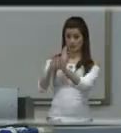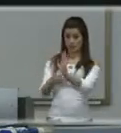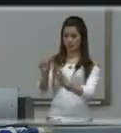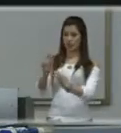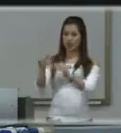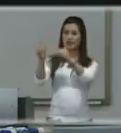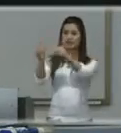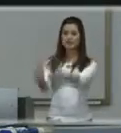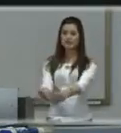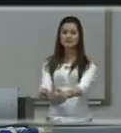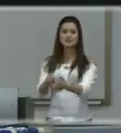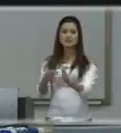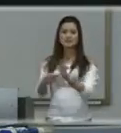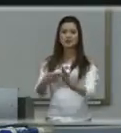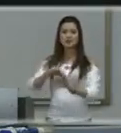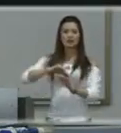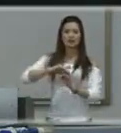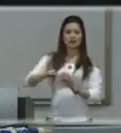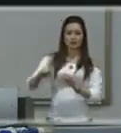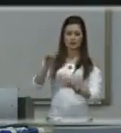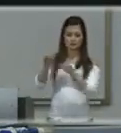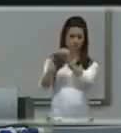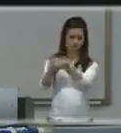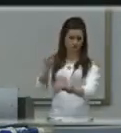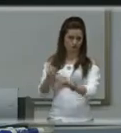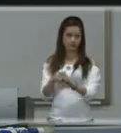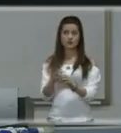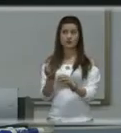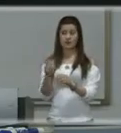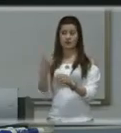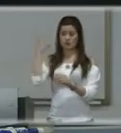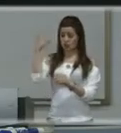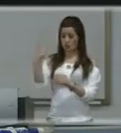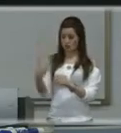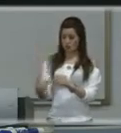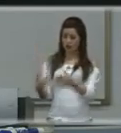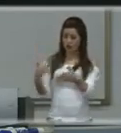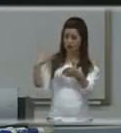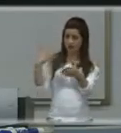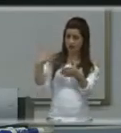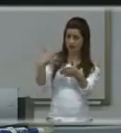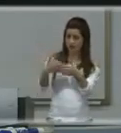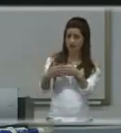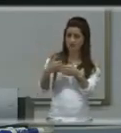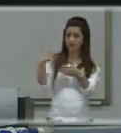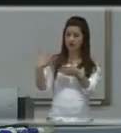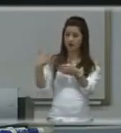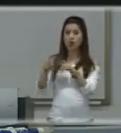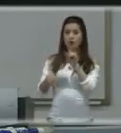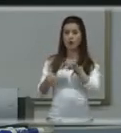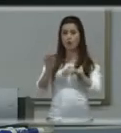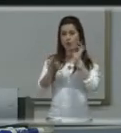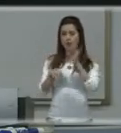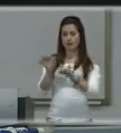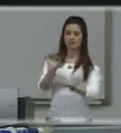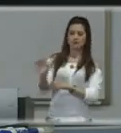es una creación del derecho y ha existido en diferentes momentos de la historia. ¿Quiénes han sido incapaces en la historia,